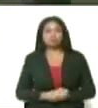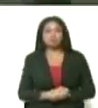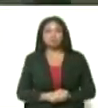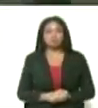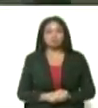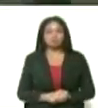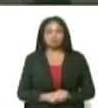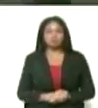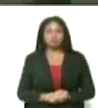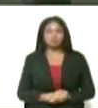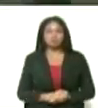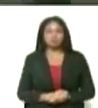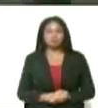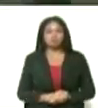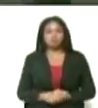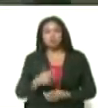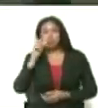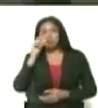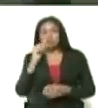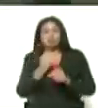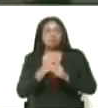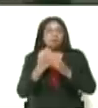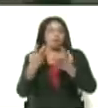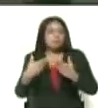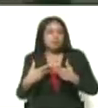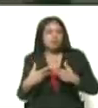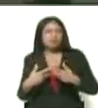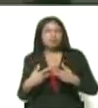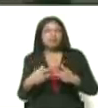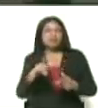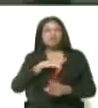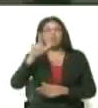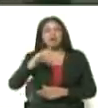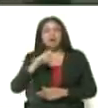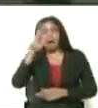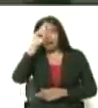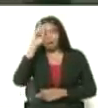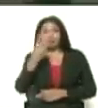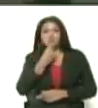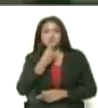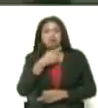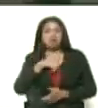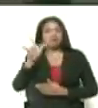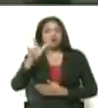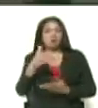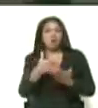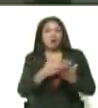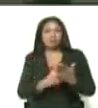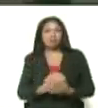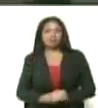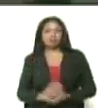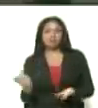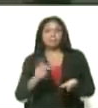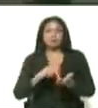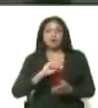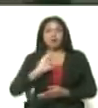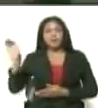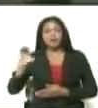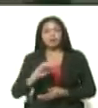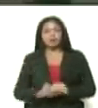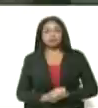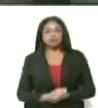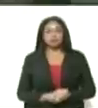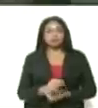Es un analista, tiene antecedentes de viaje a República Dominicana e ingresó a nuestro país